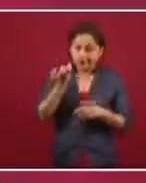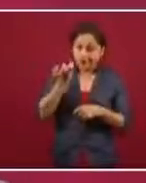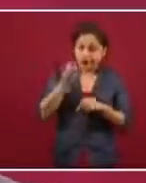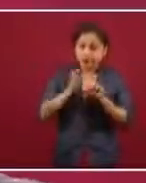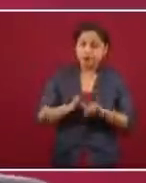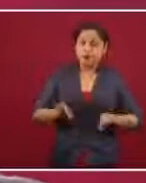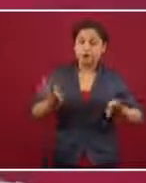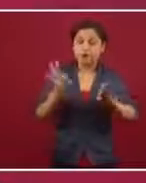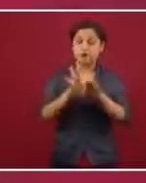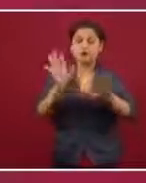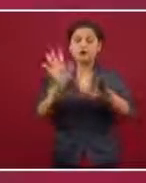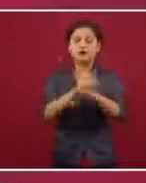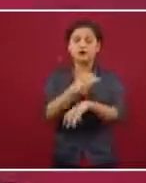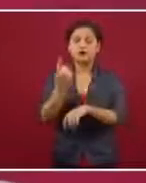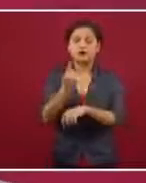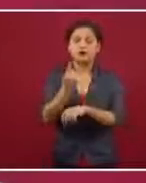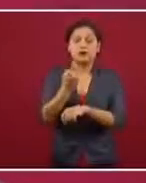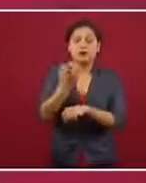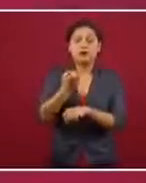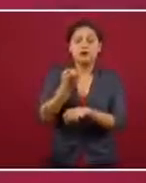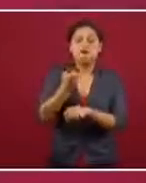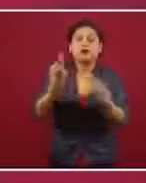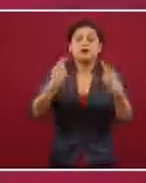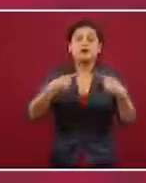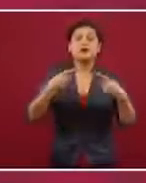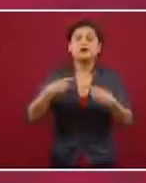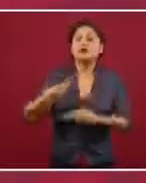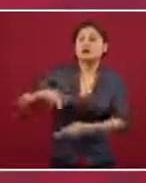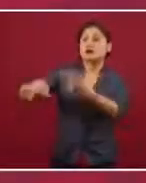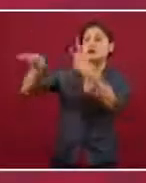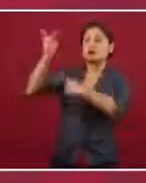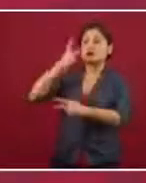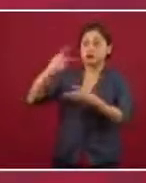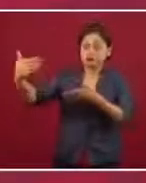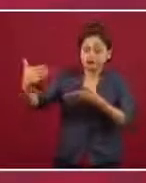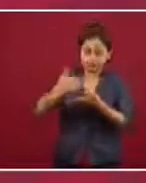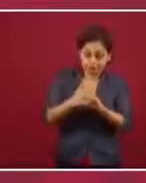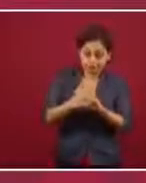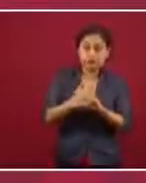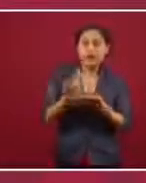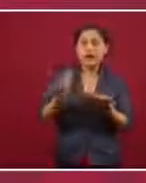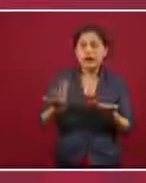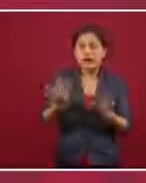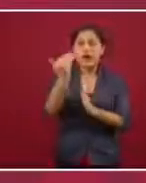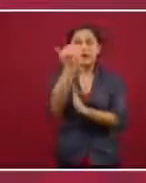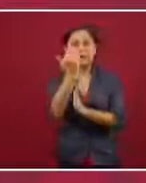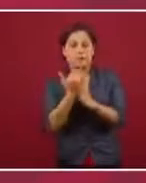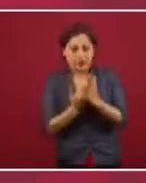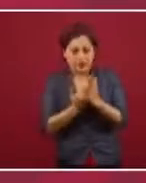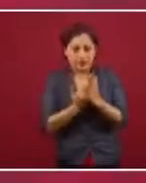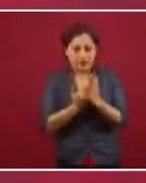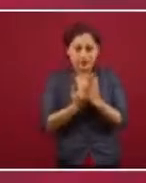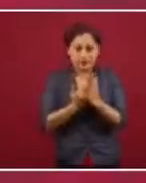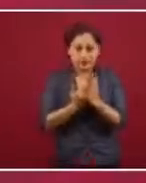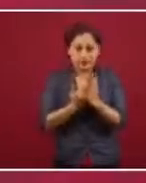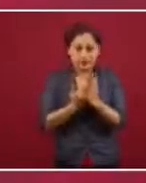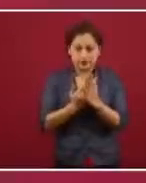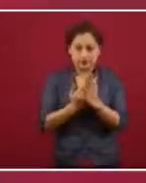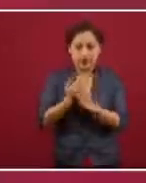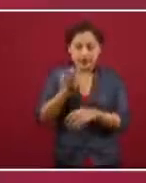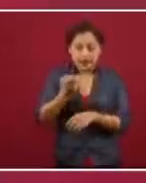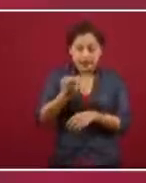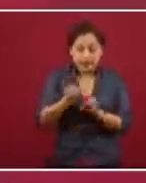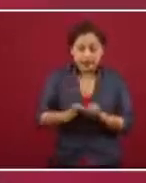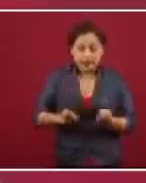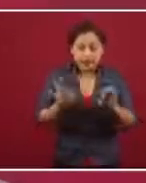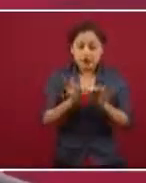intensidad de la entrada de personas determina la probabilidad de que una de esas personas pueda ser un